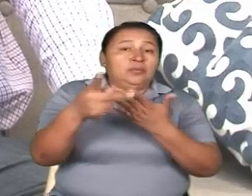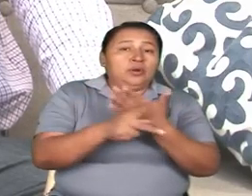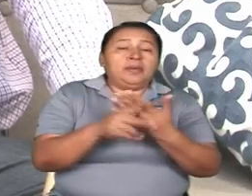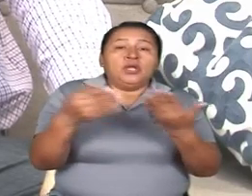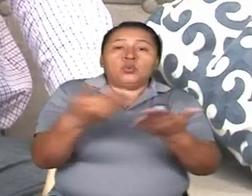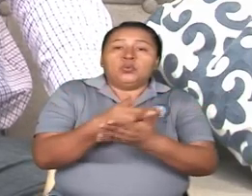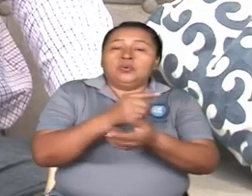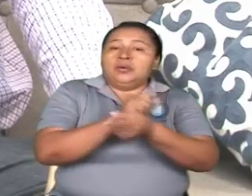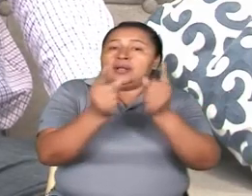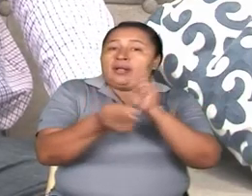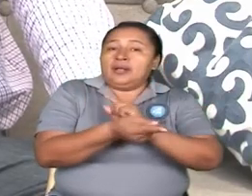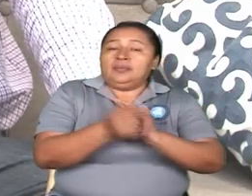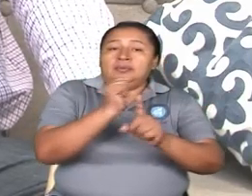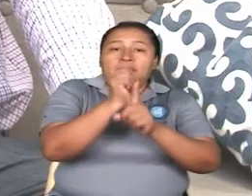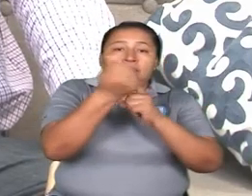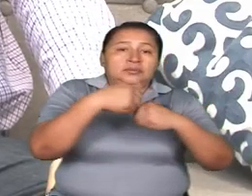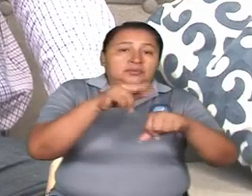modernización legislativa.